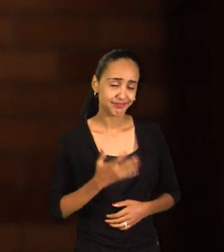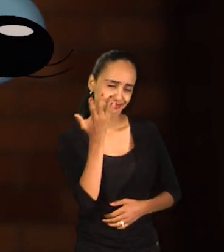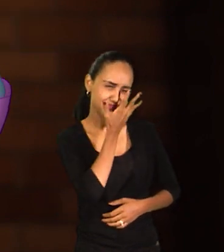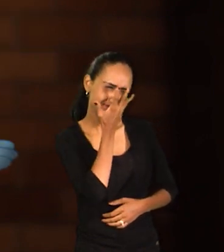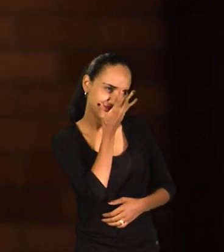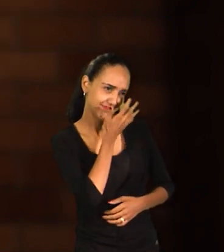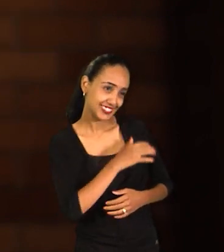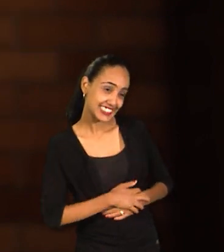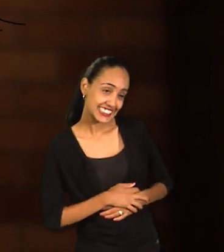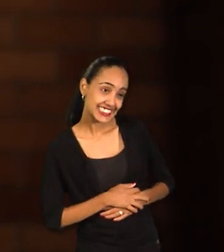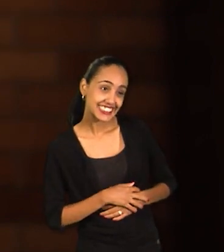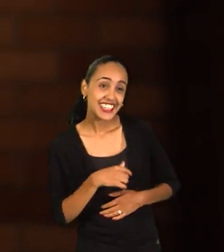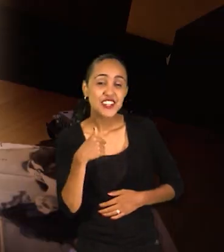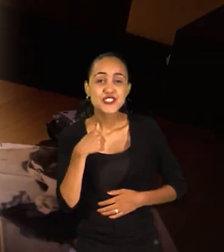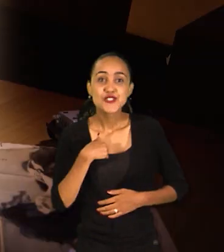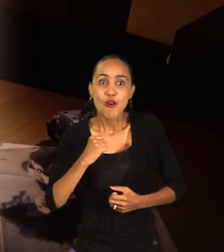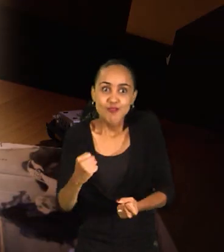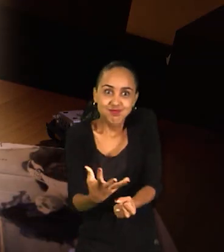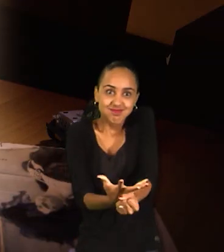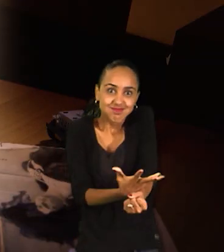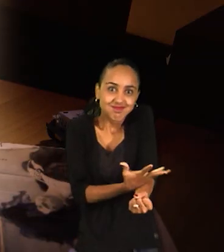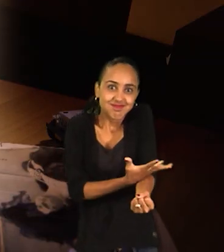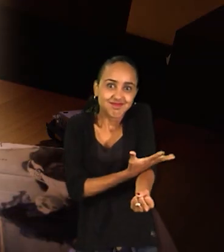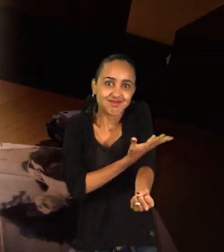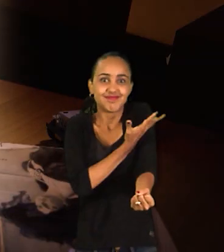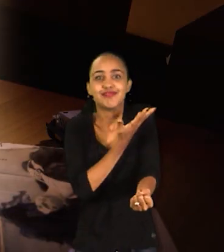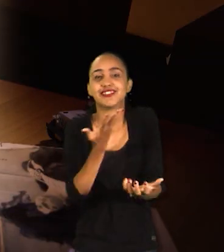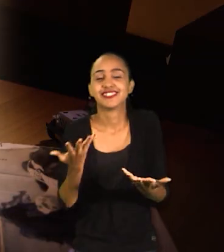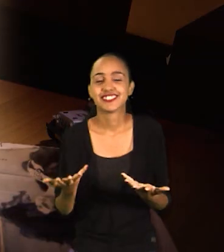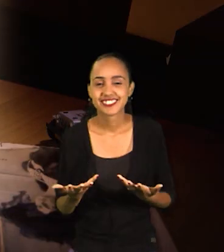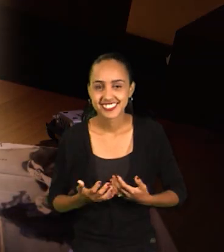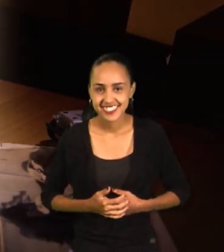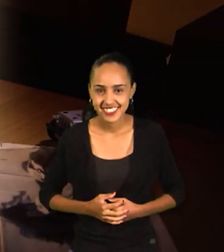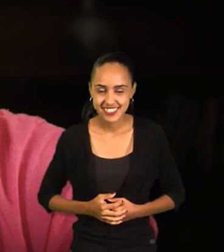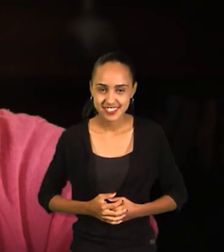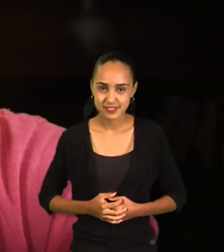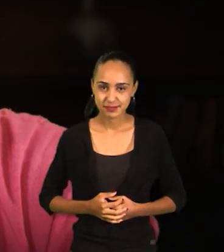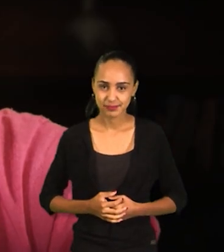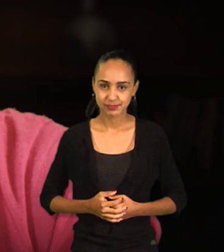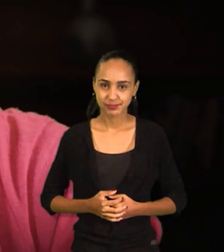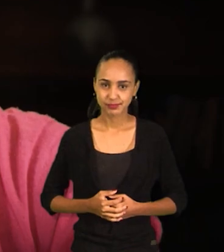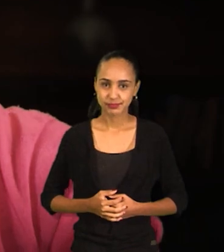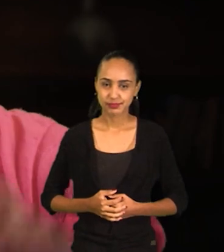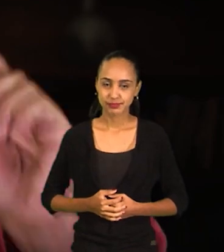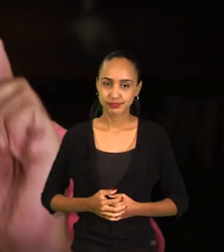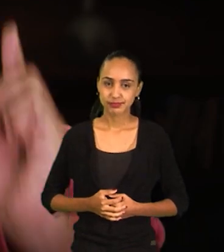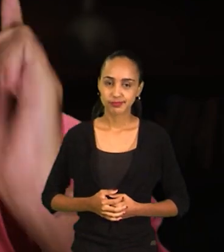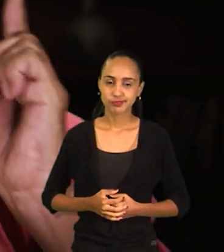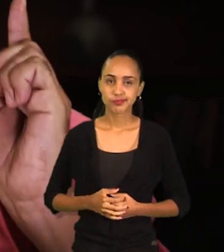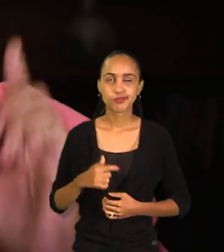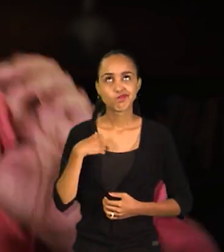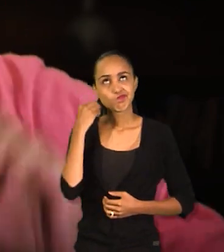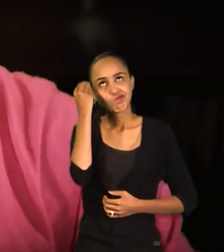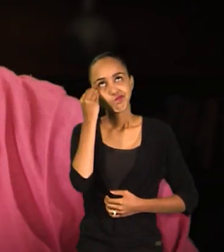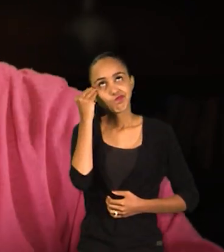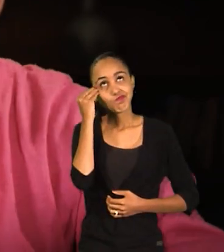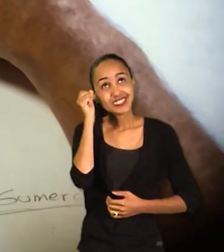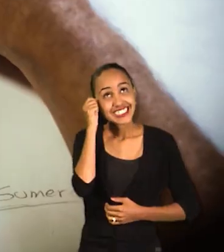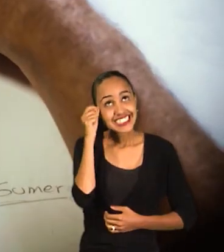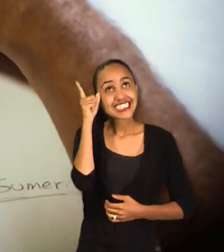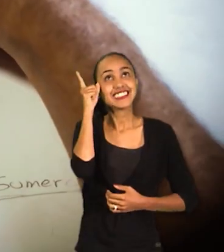Disculpa, es que estoy emocionado. ¿Qué hago? ¡Ya